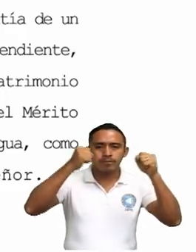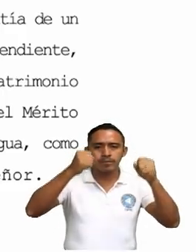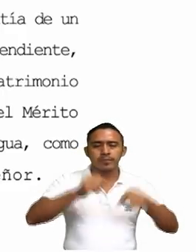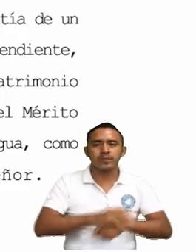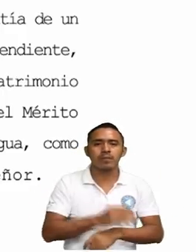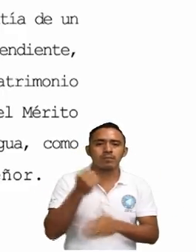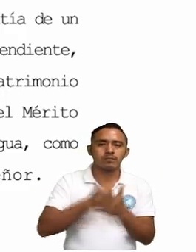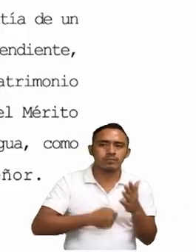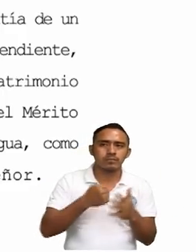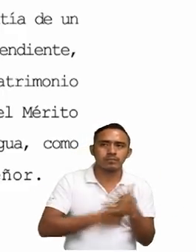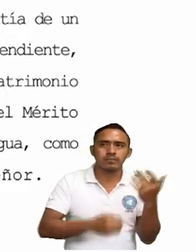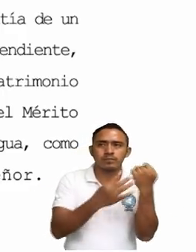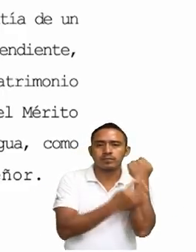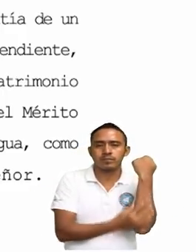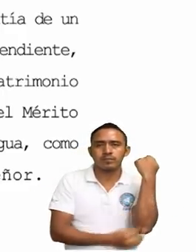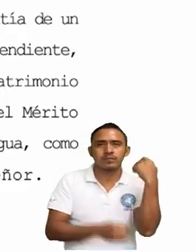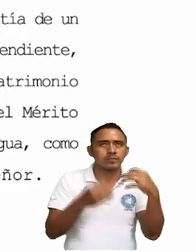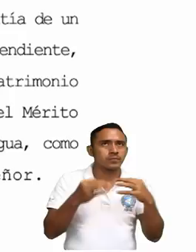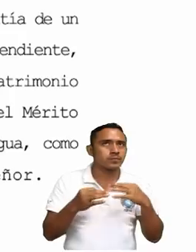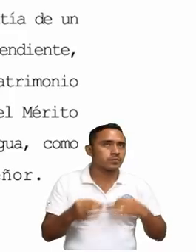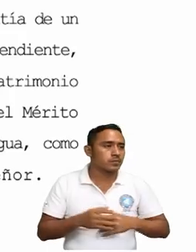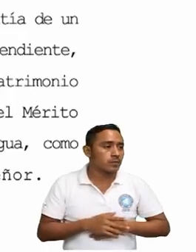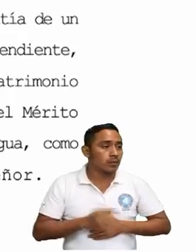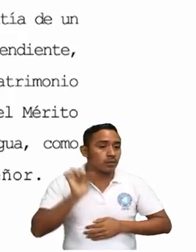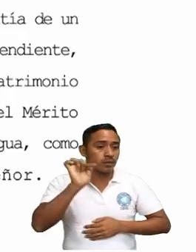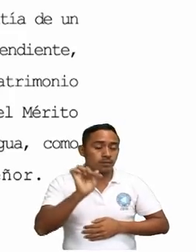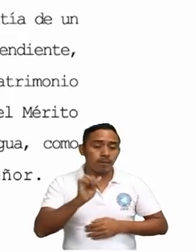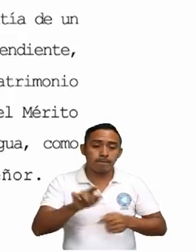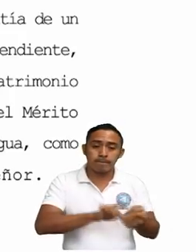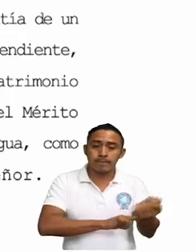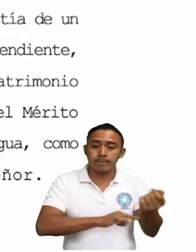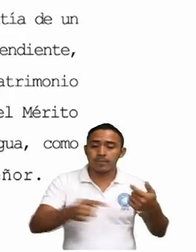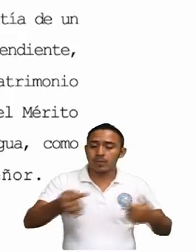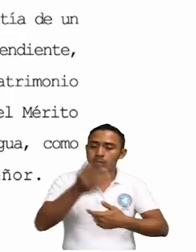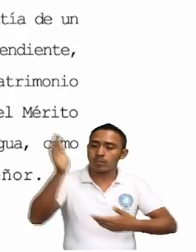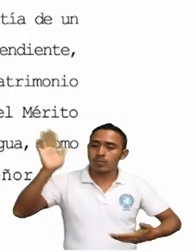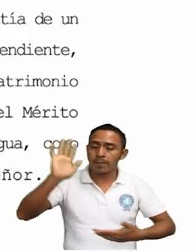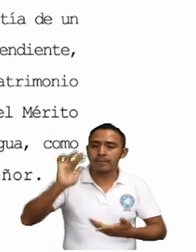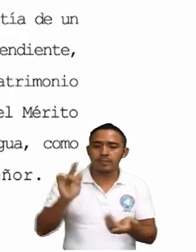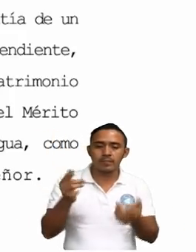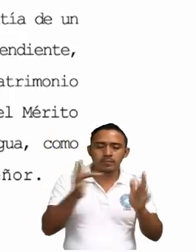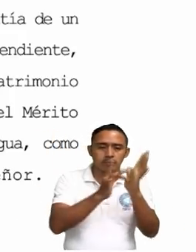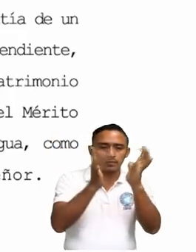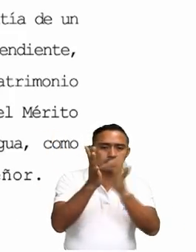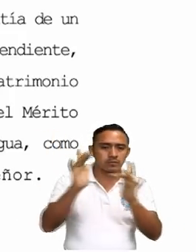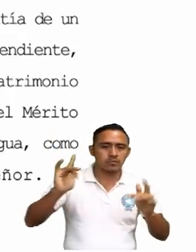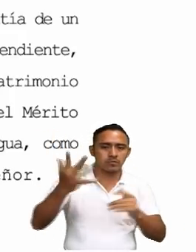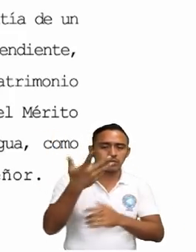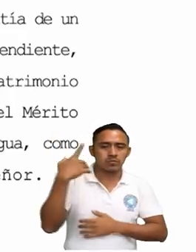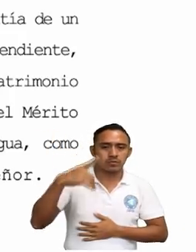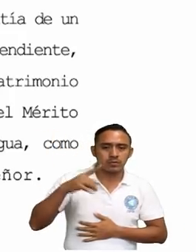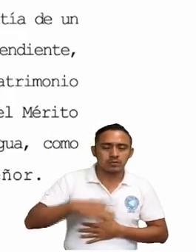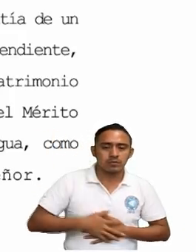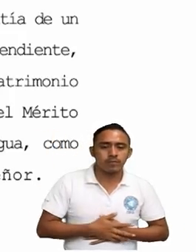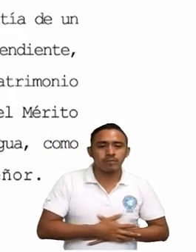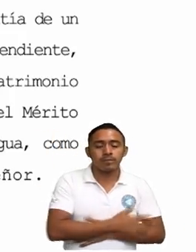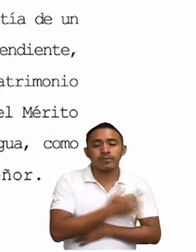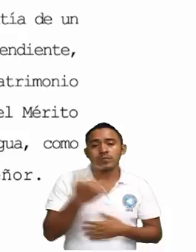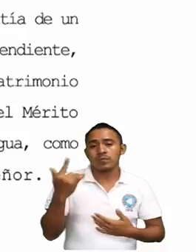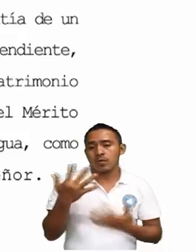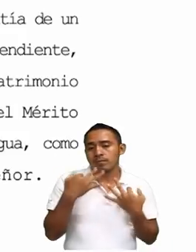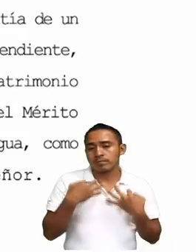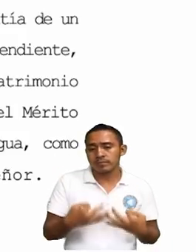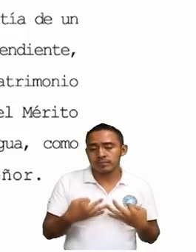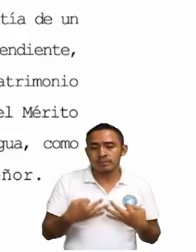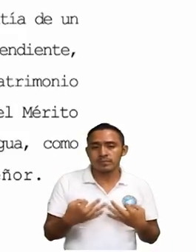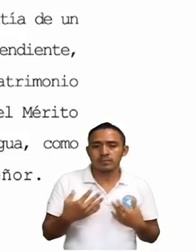contra la pobreza e instalando con hermandad y compromiso cristiano los derechos de todas y todos, el bien de todas y todos y